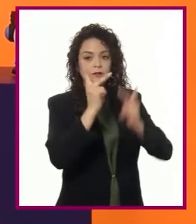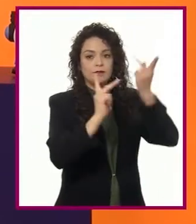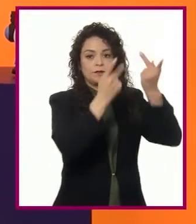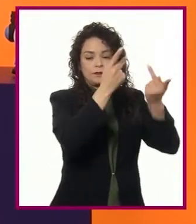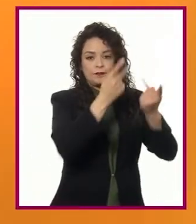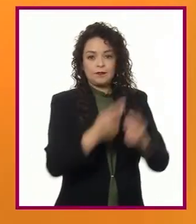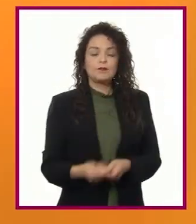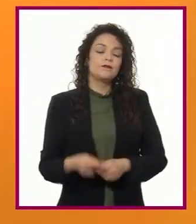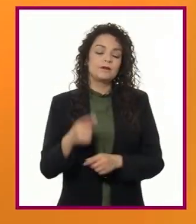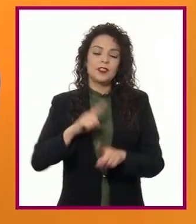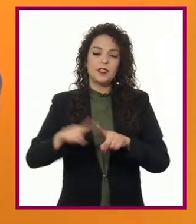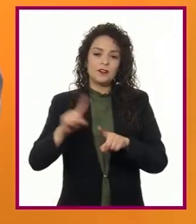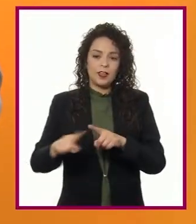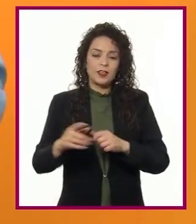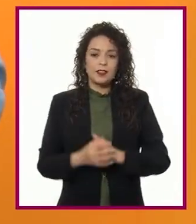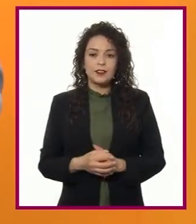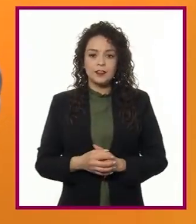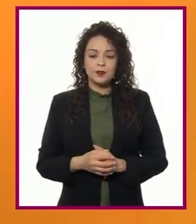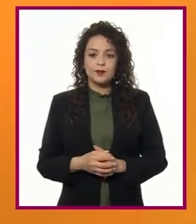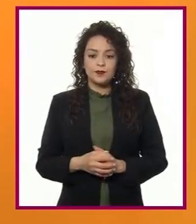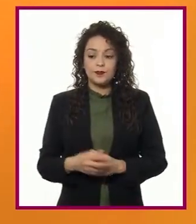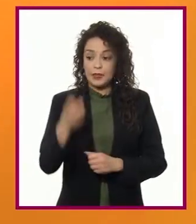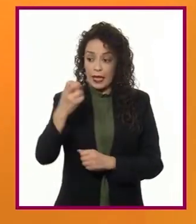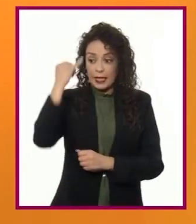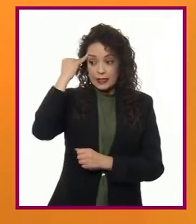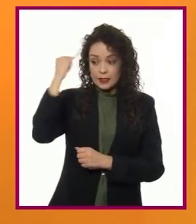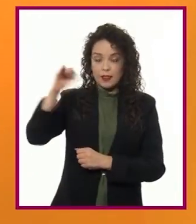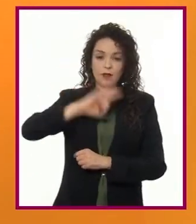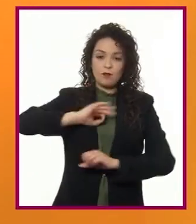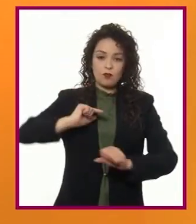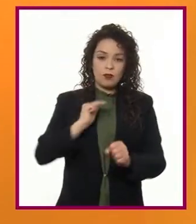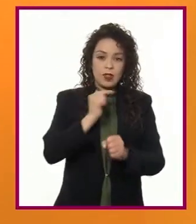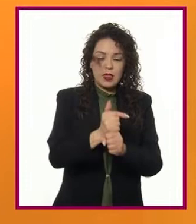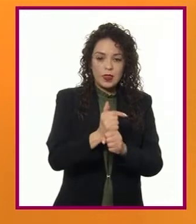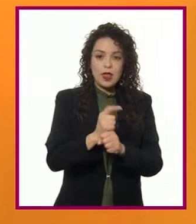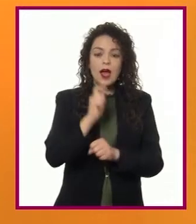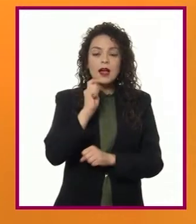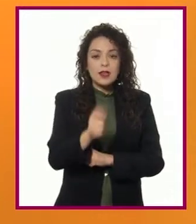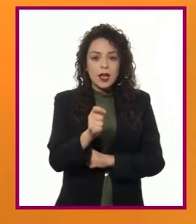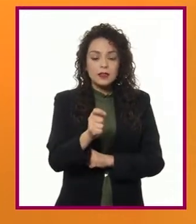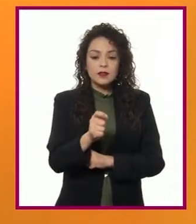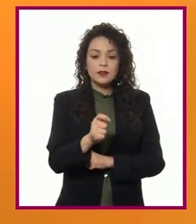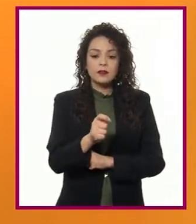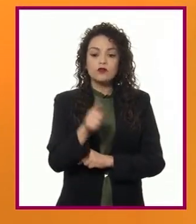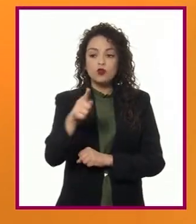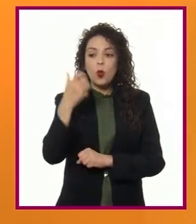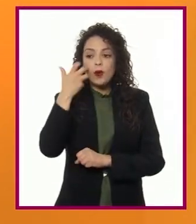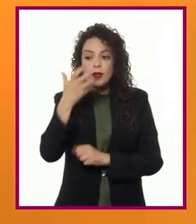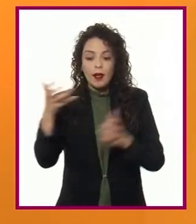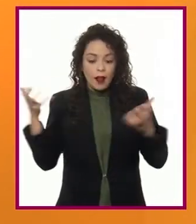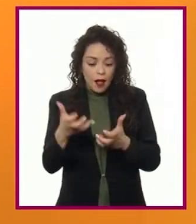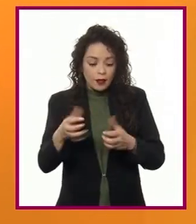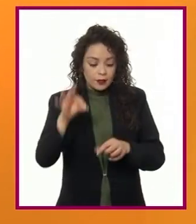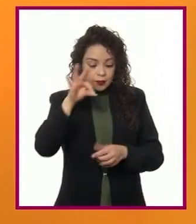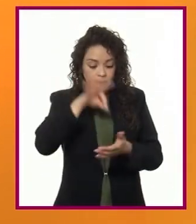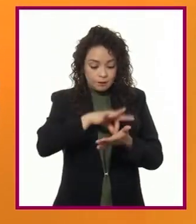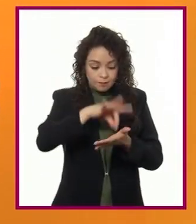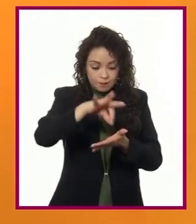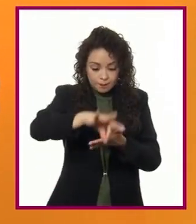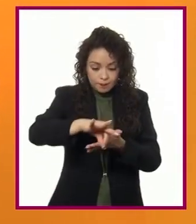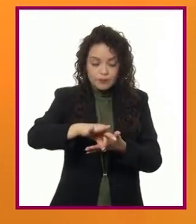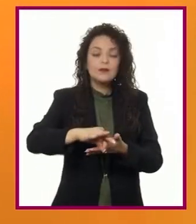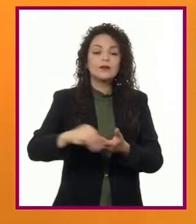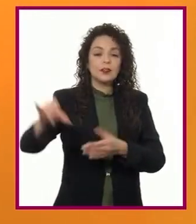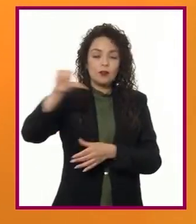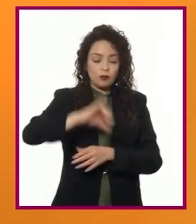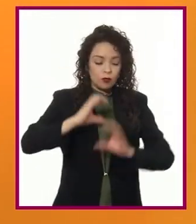y vegetales. Con estas ideas, identificaremos las especies que queremos producir y con ello, valorar